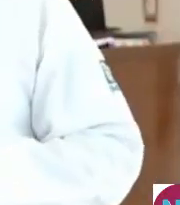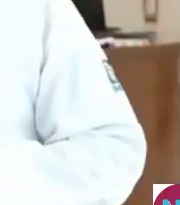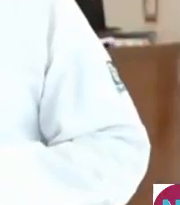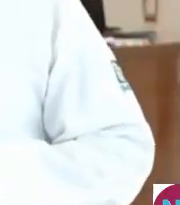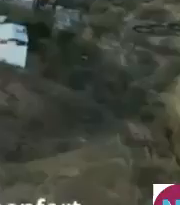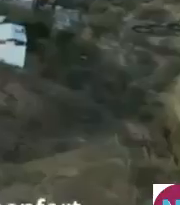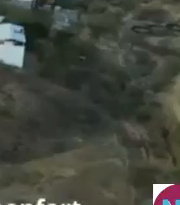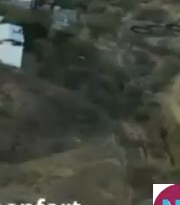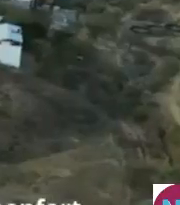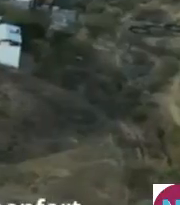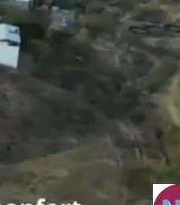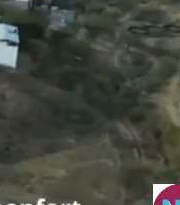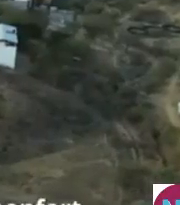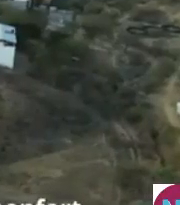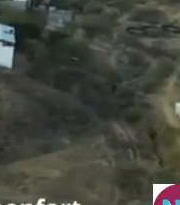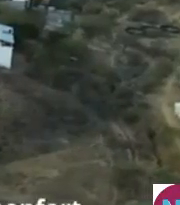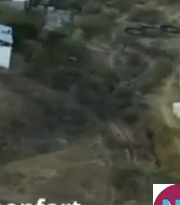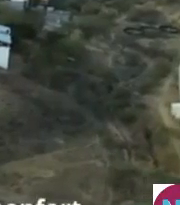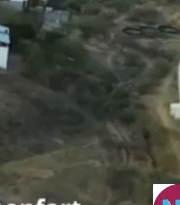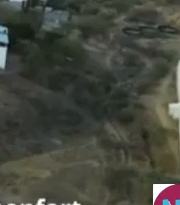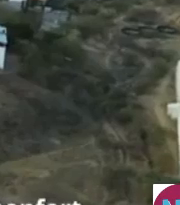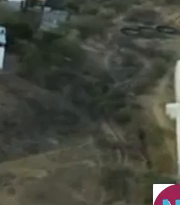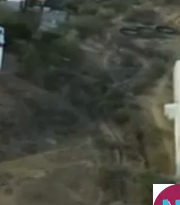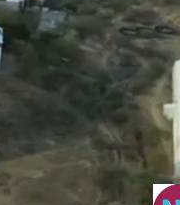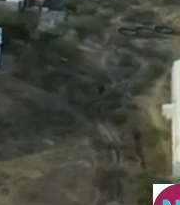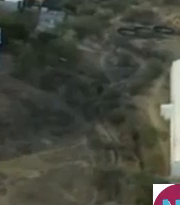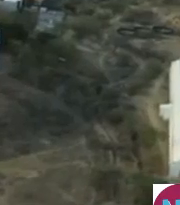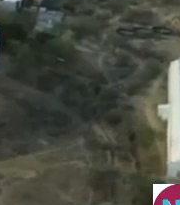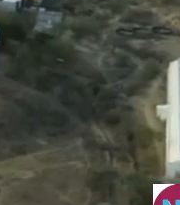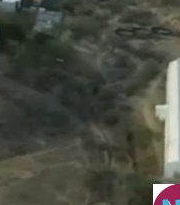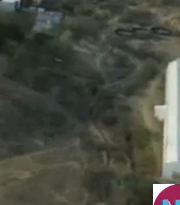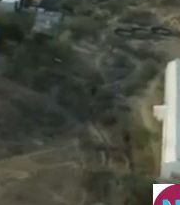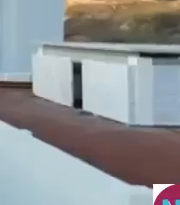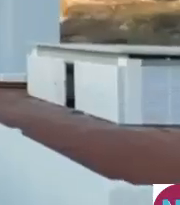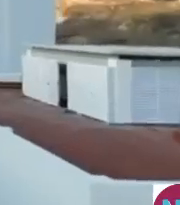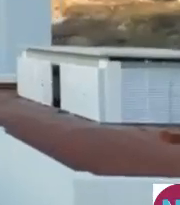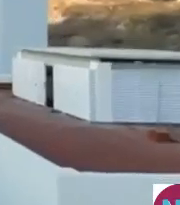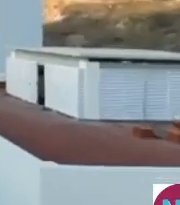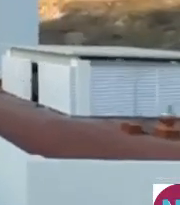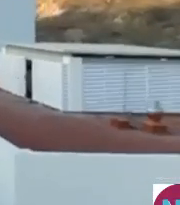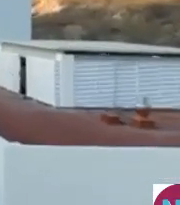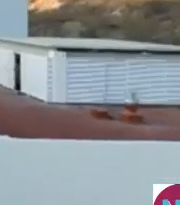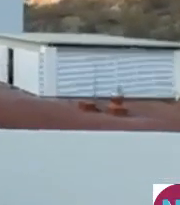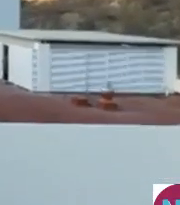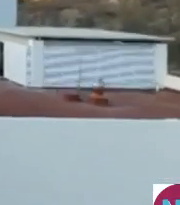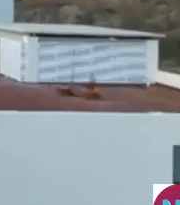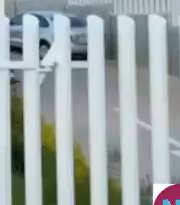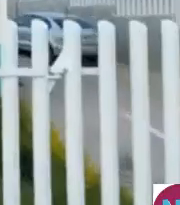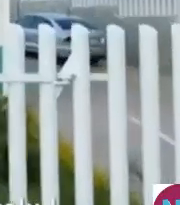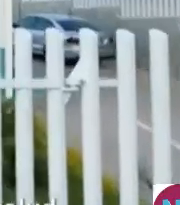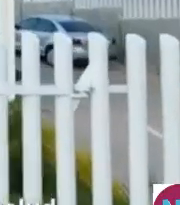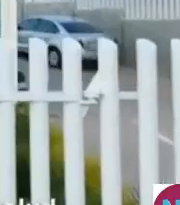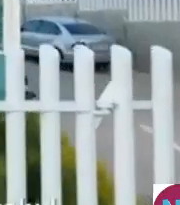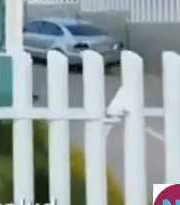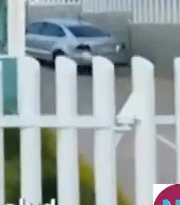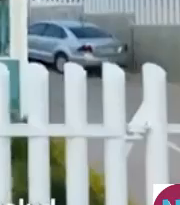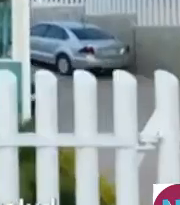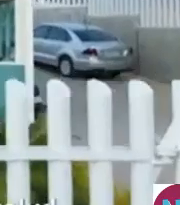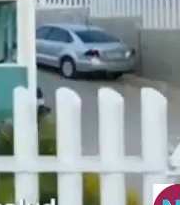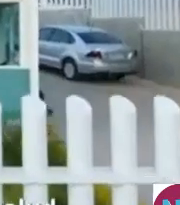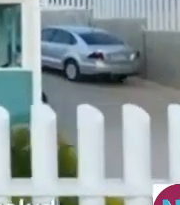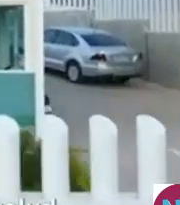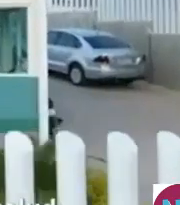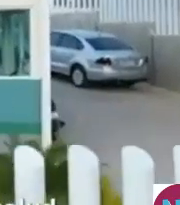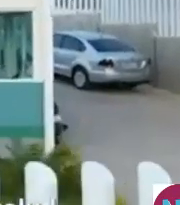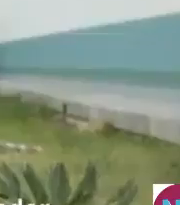decir algunas. El nuevo Hospital General de Tlapa de Comonfort responde a una demanda histórica de los habitantes de la montaña, quienes verán cumplido